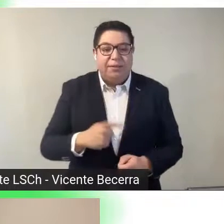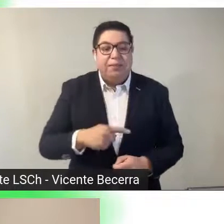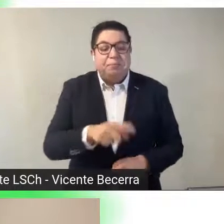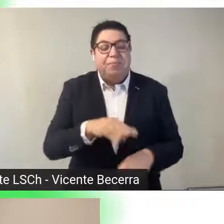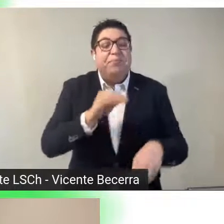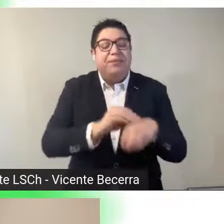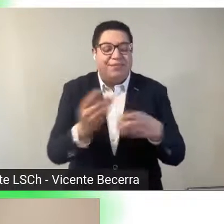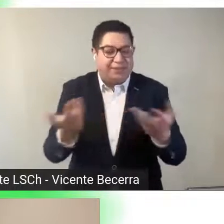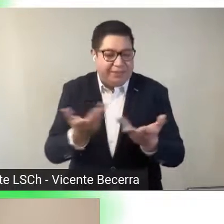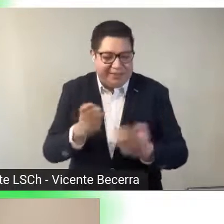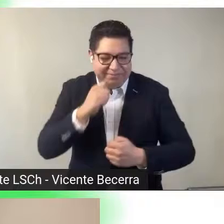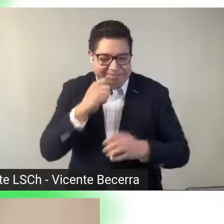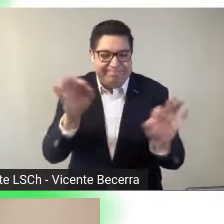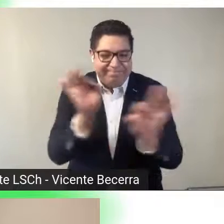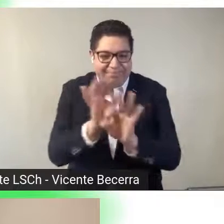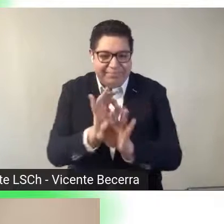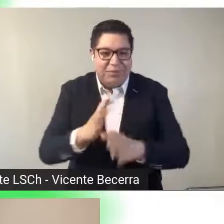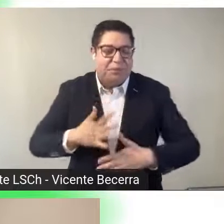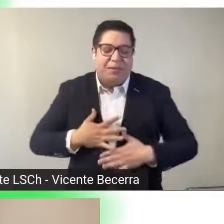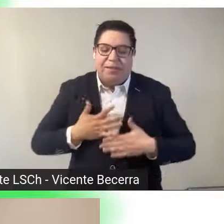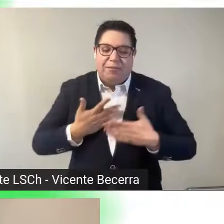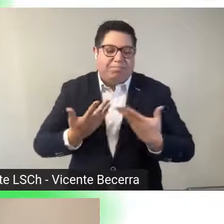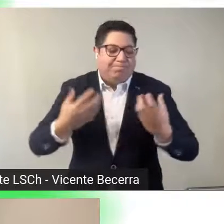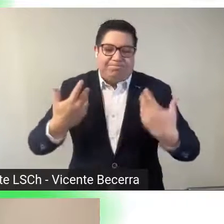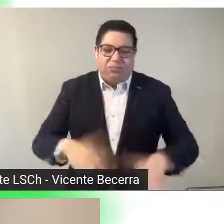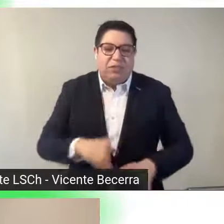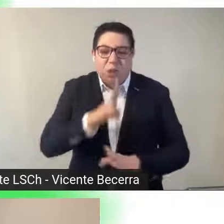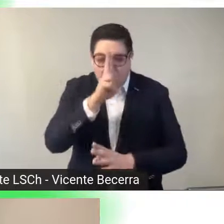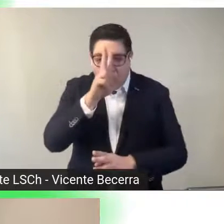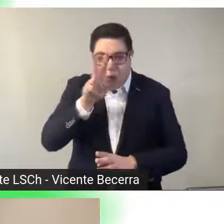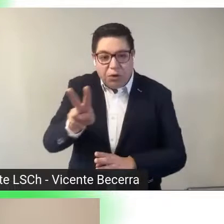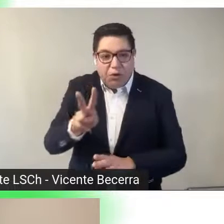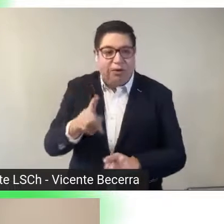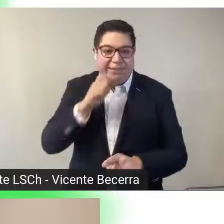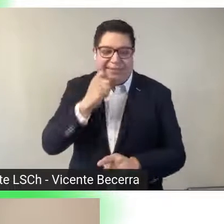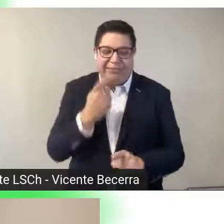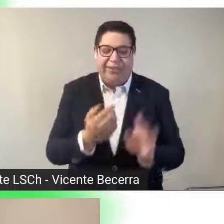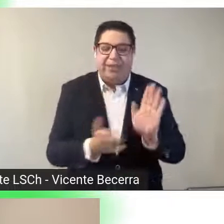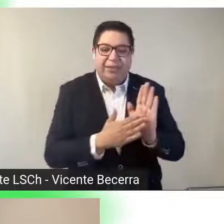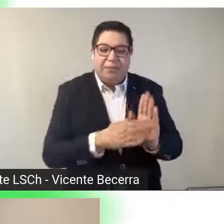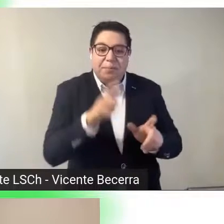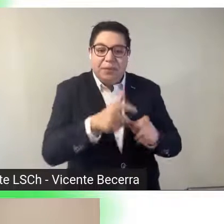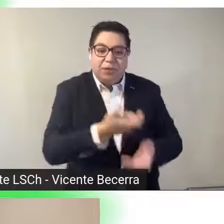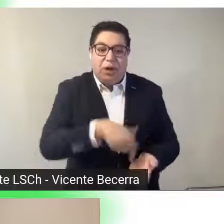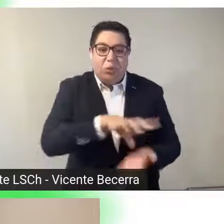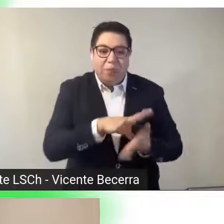mí es un honor. Es un honor servir a mi país,